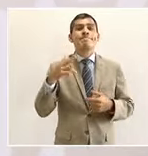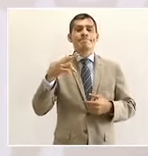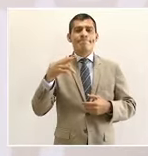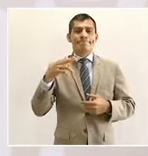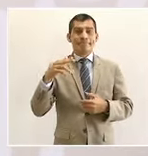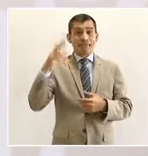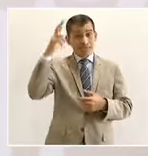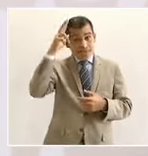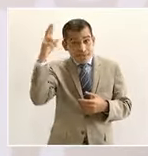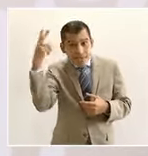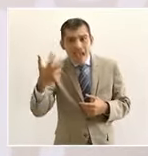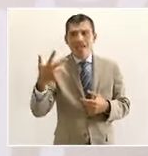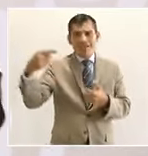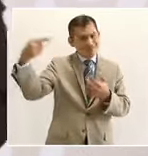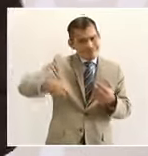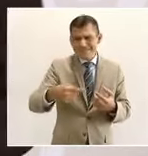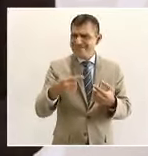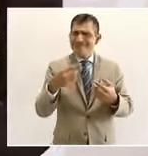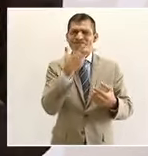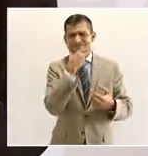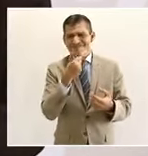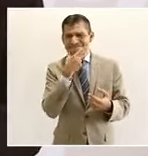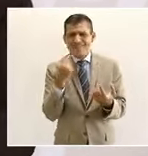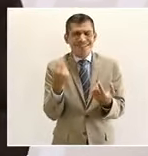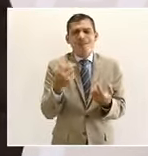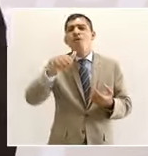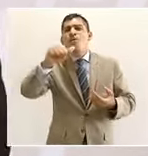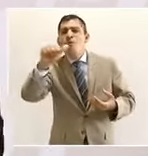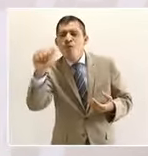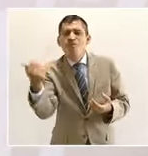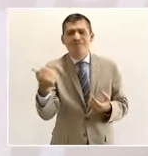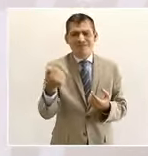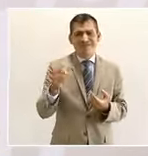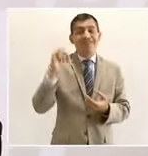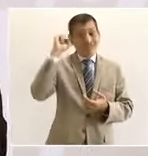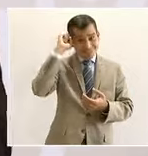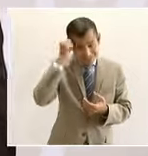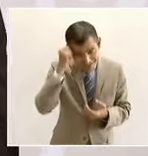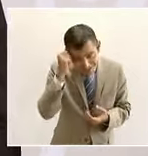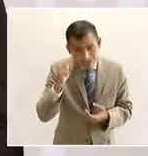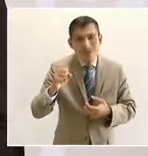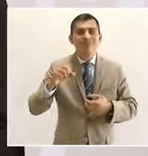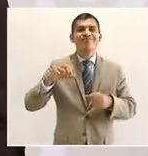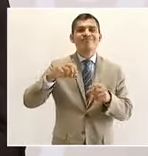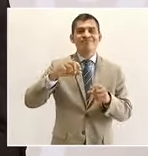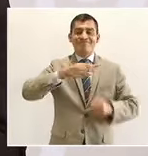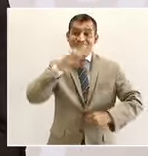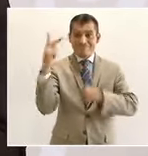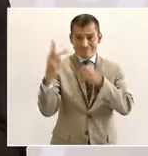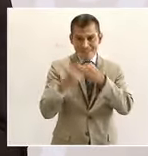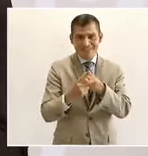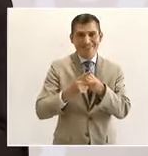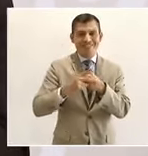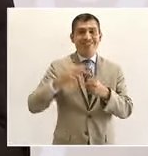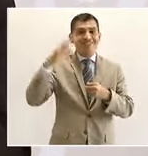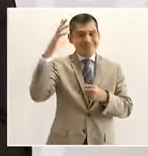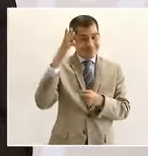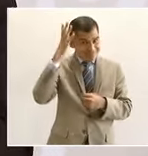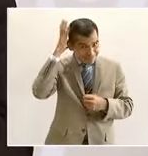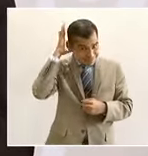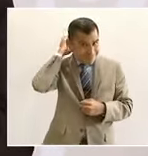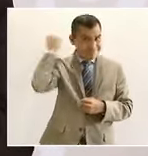de aquí era el siervo de la nación José María Morelos y Pavón